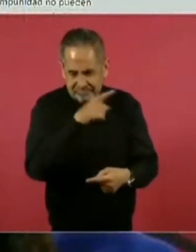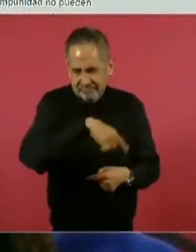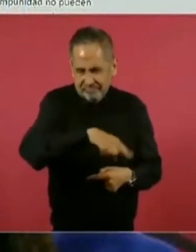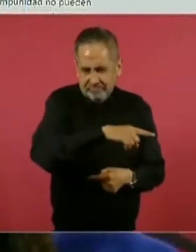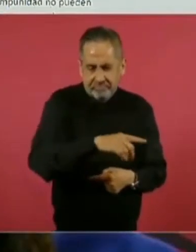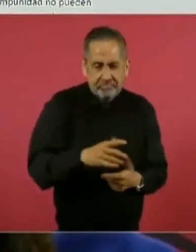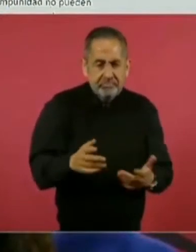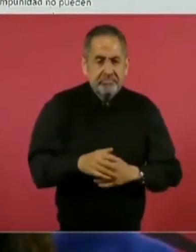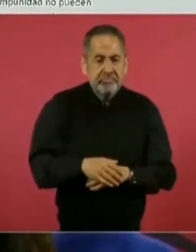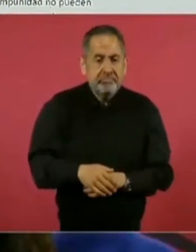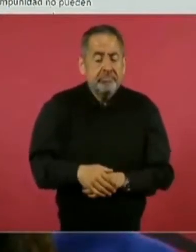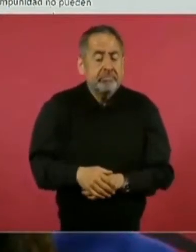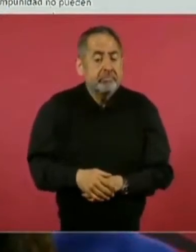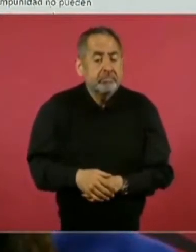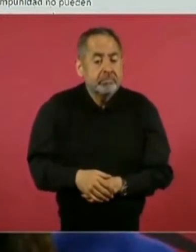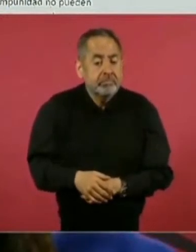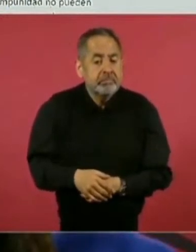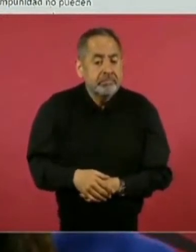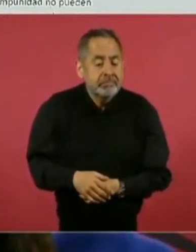pues no me estoy